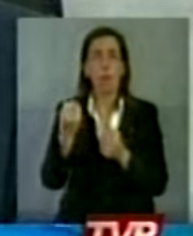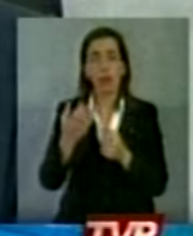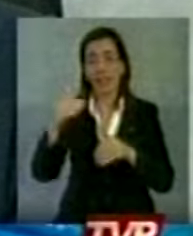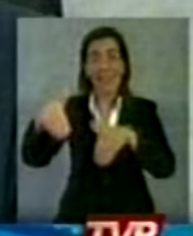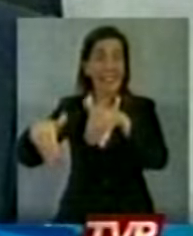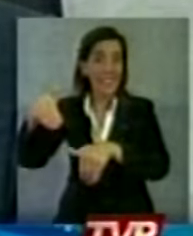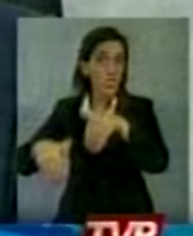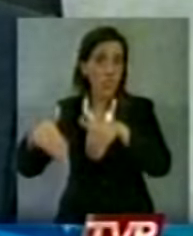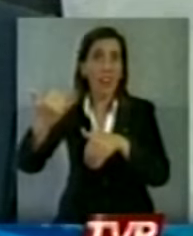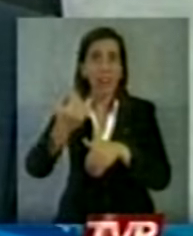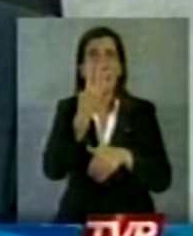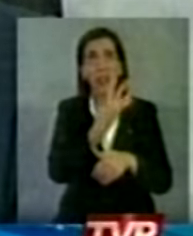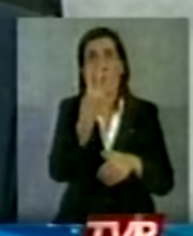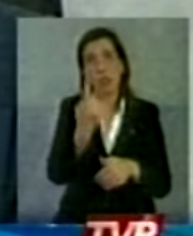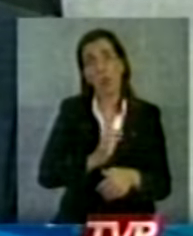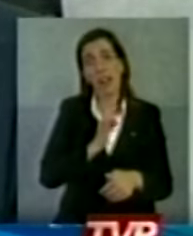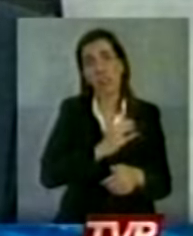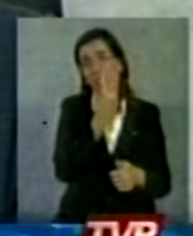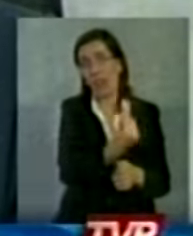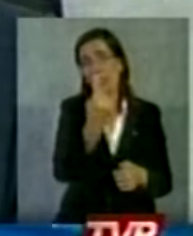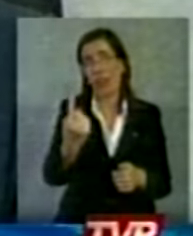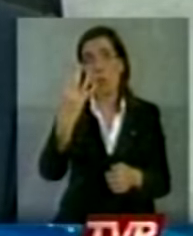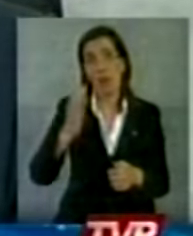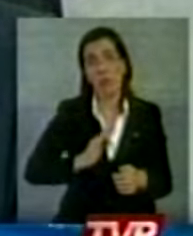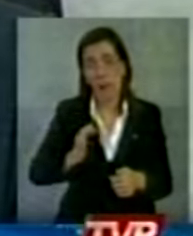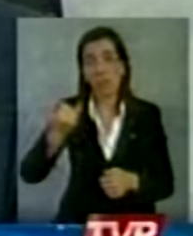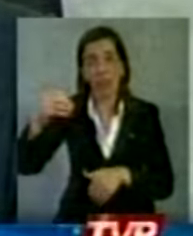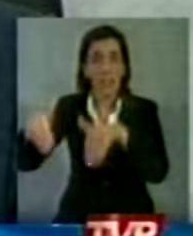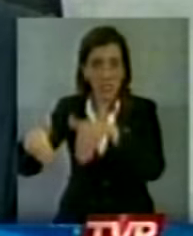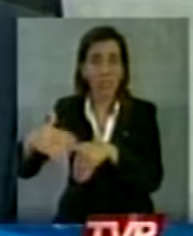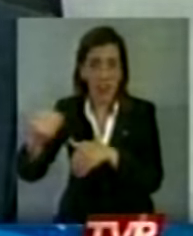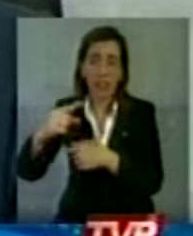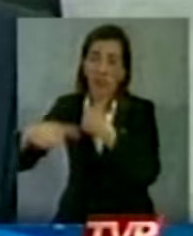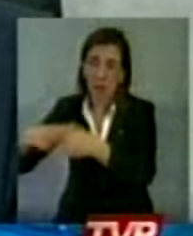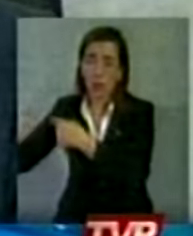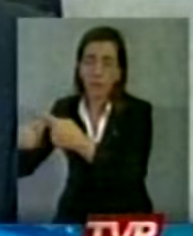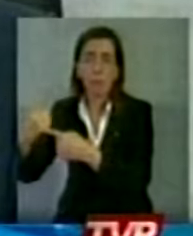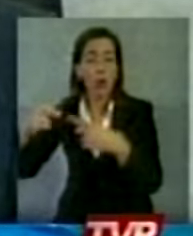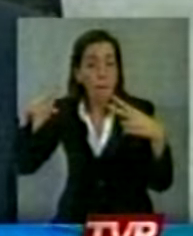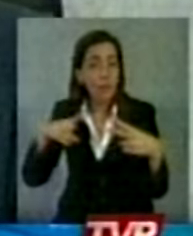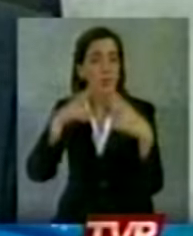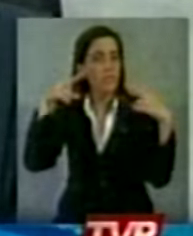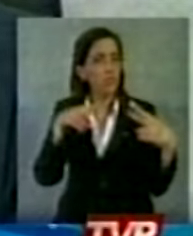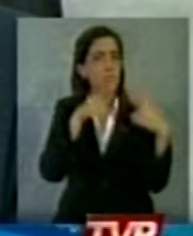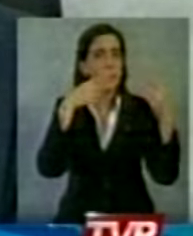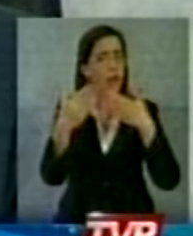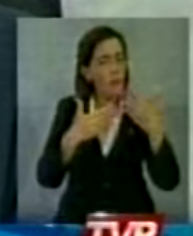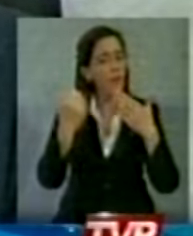elecciones sucedan cada 4 años, pero que la palabra y el encuentro ocurran todos los